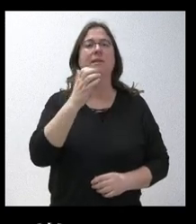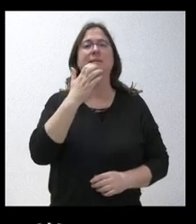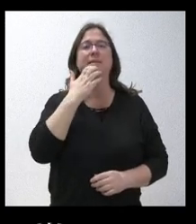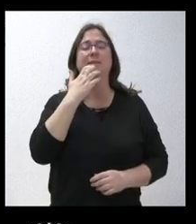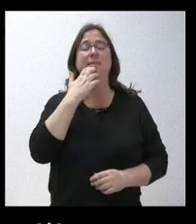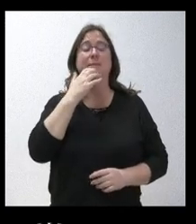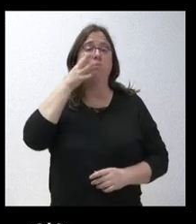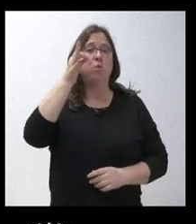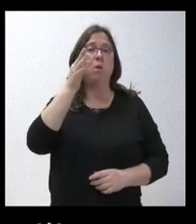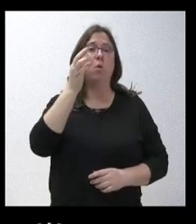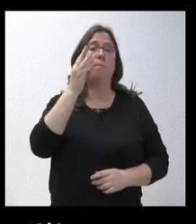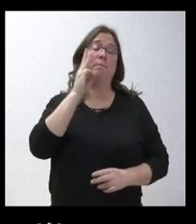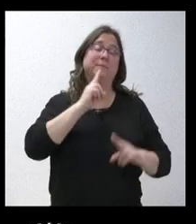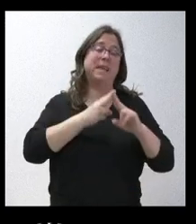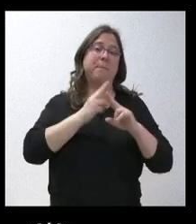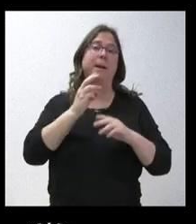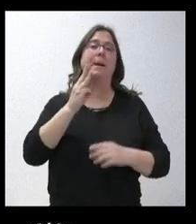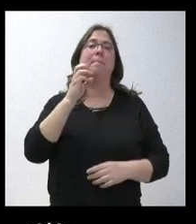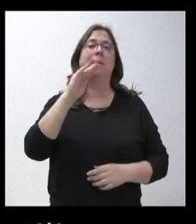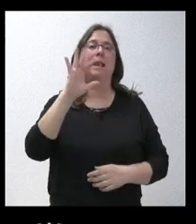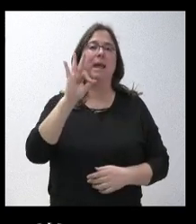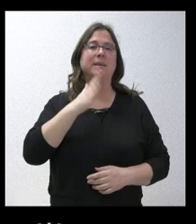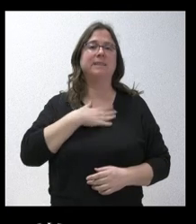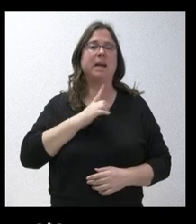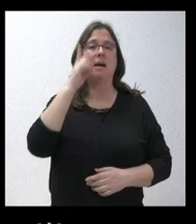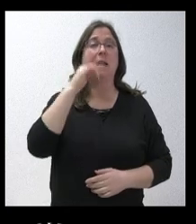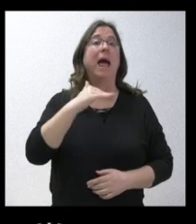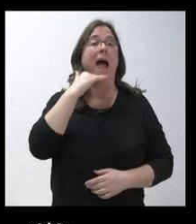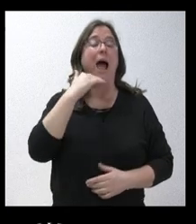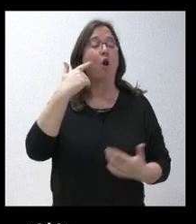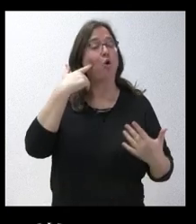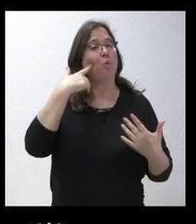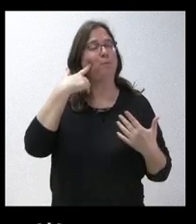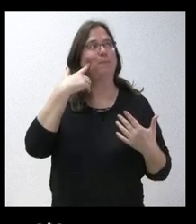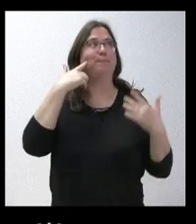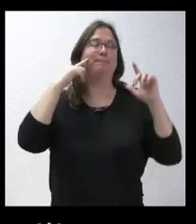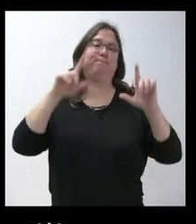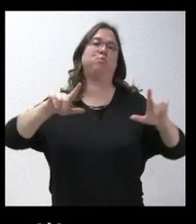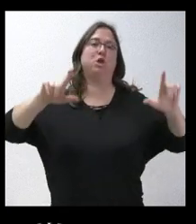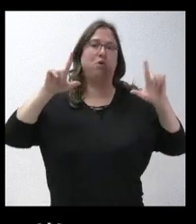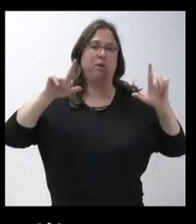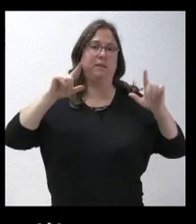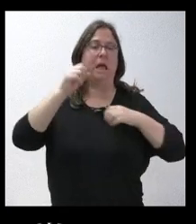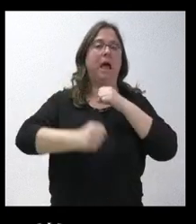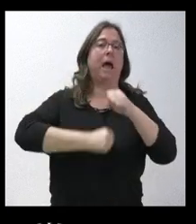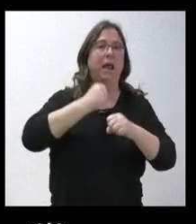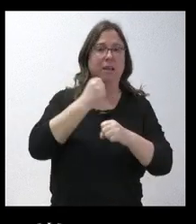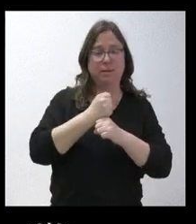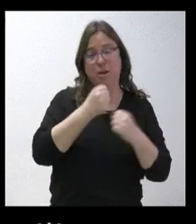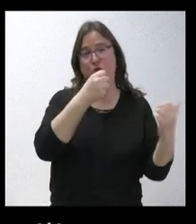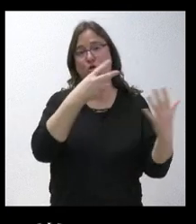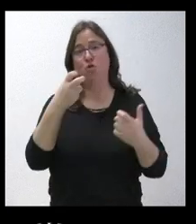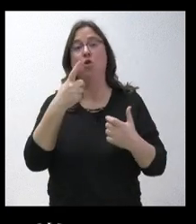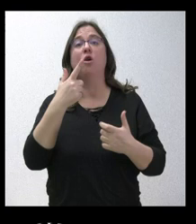a tener algún protagonismo en este 800 aniversario dado que Fernando tercero